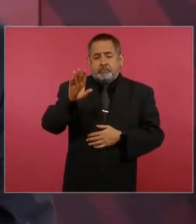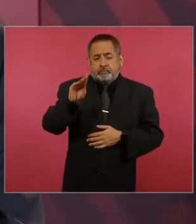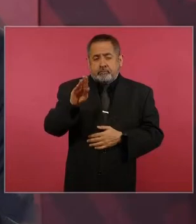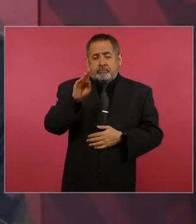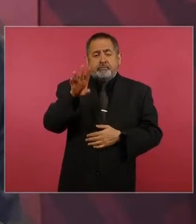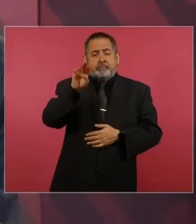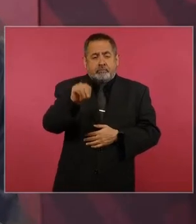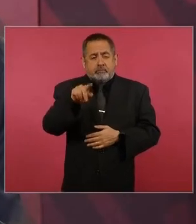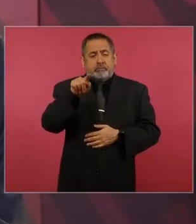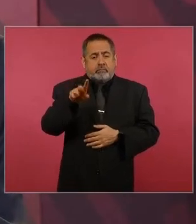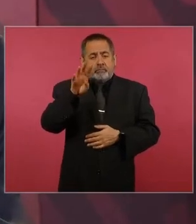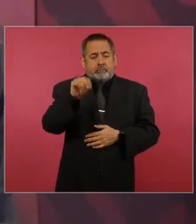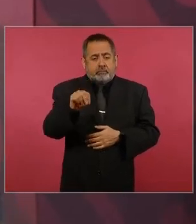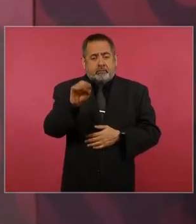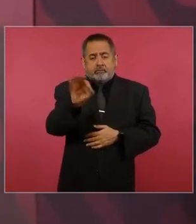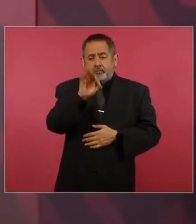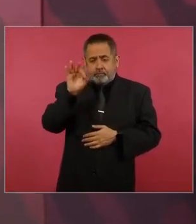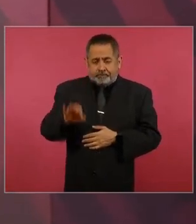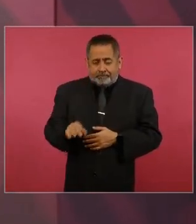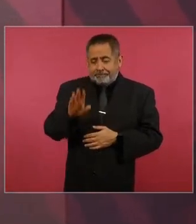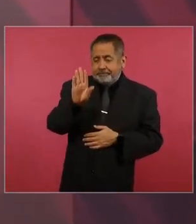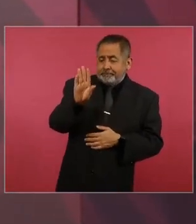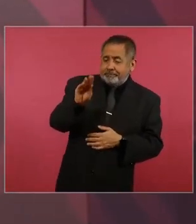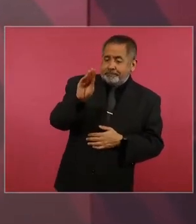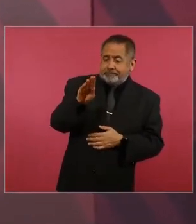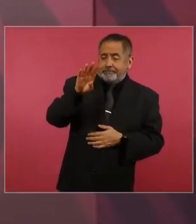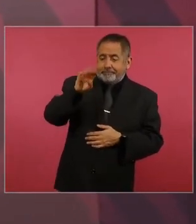99.9% de los mexicanos,